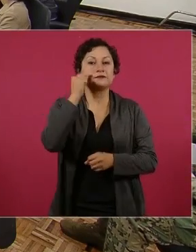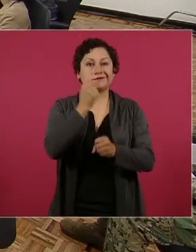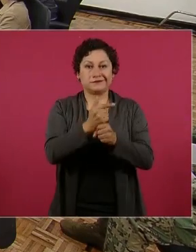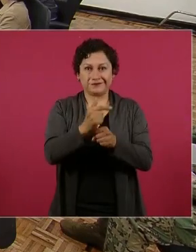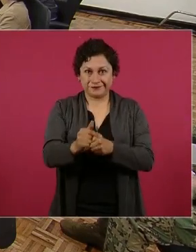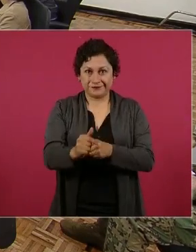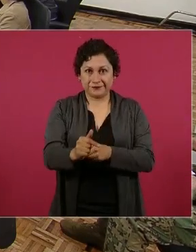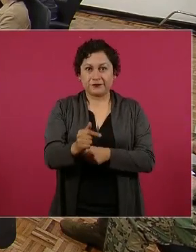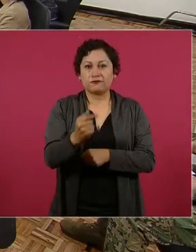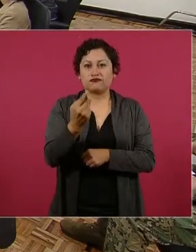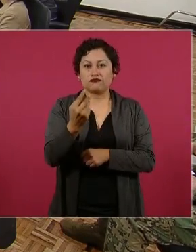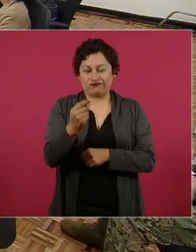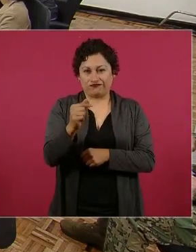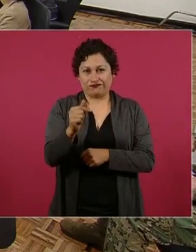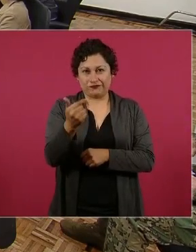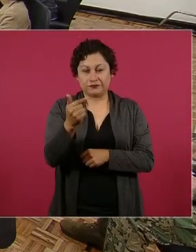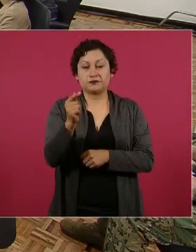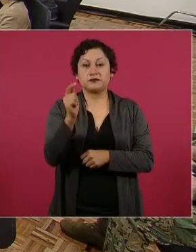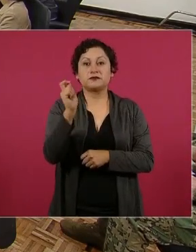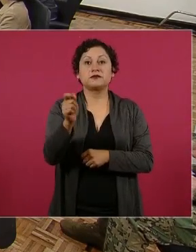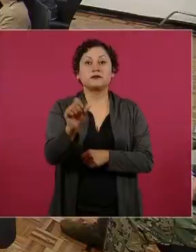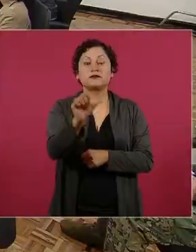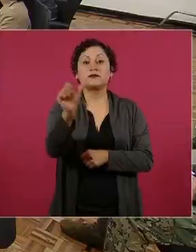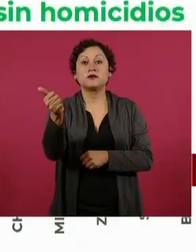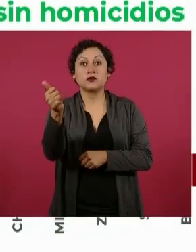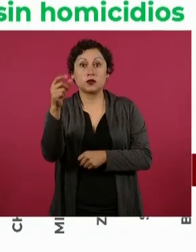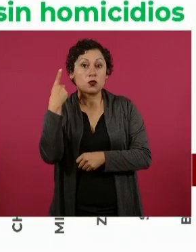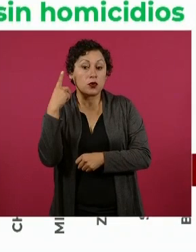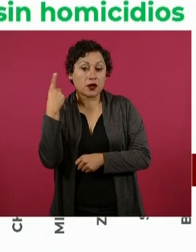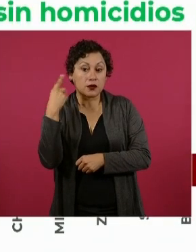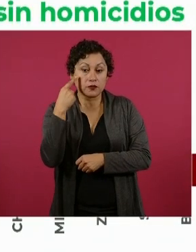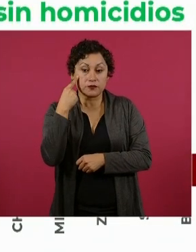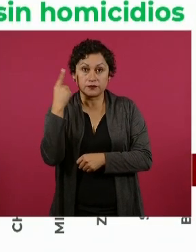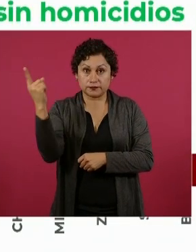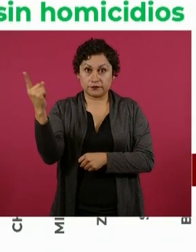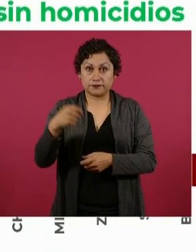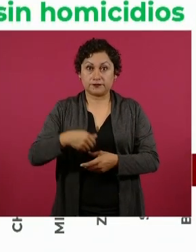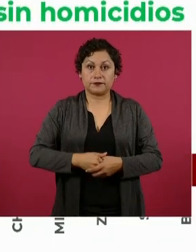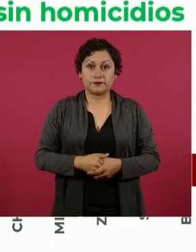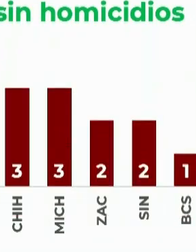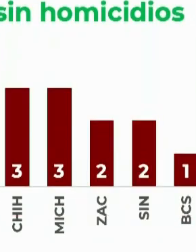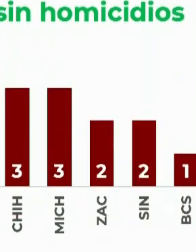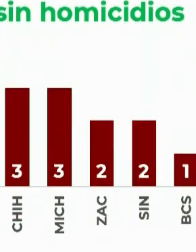Esto y Durango. No hubo ninguno.